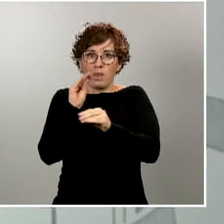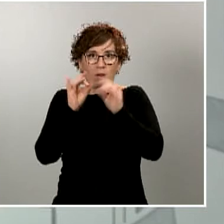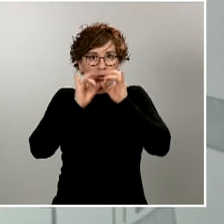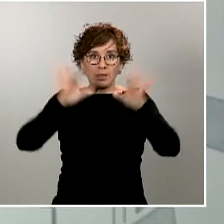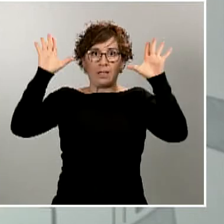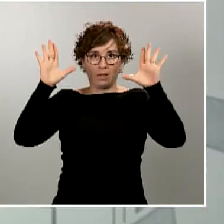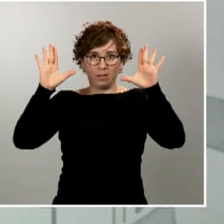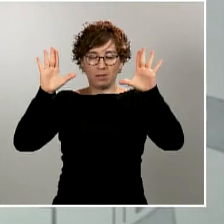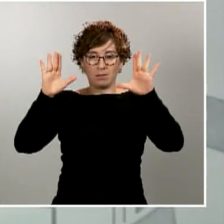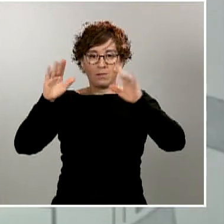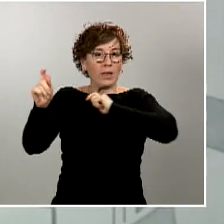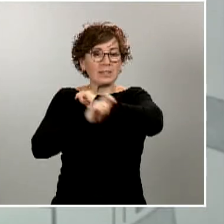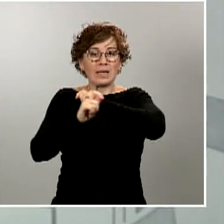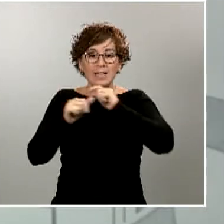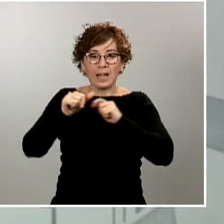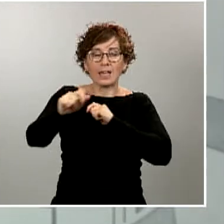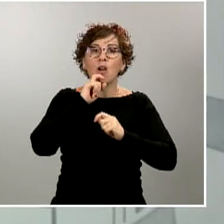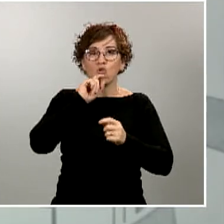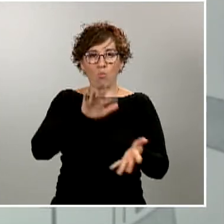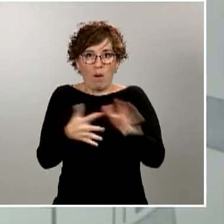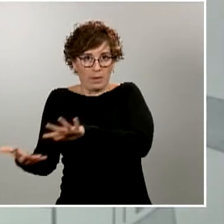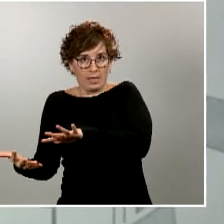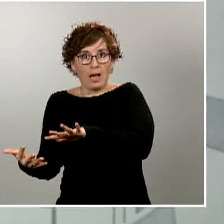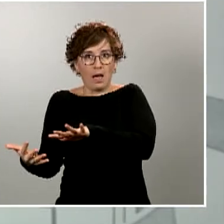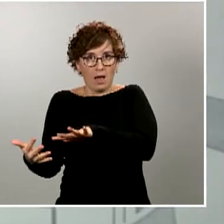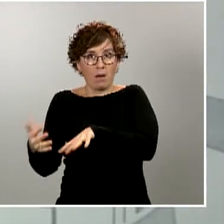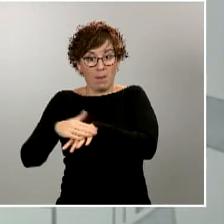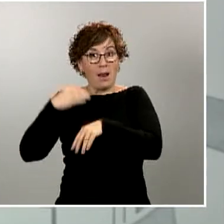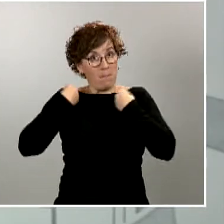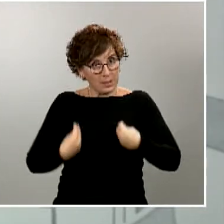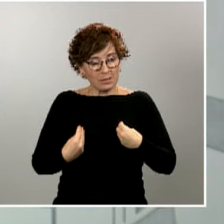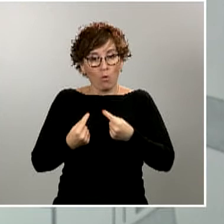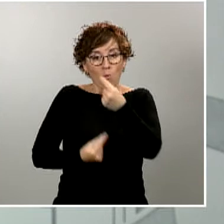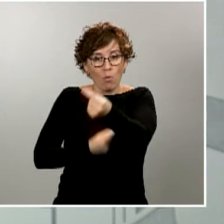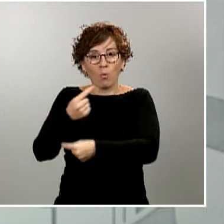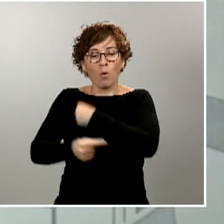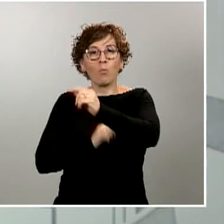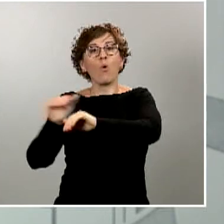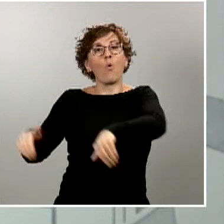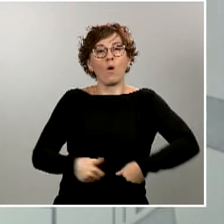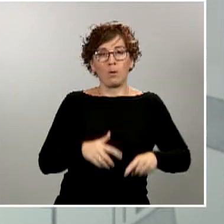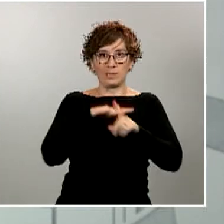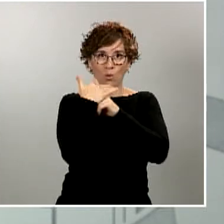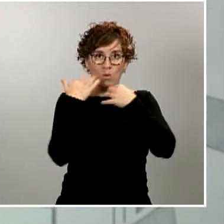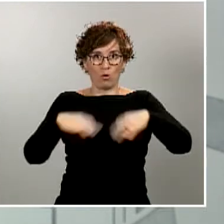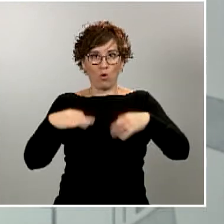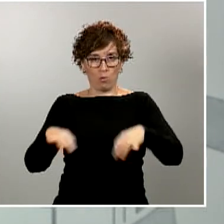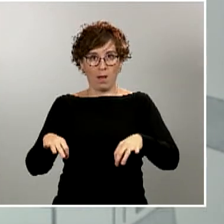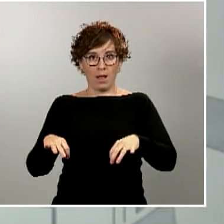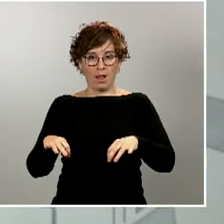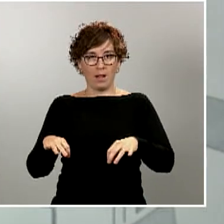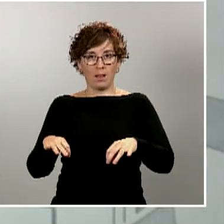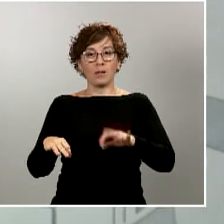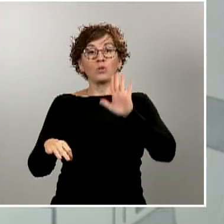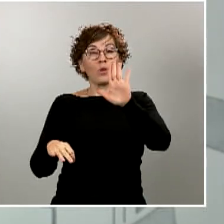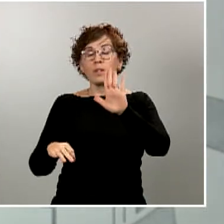de desescalado, de transición, para poder poco a poco ir recuperando la normalidad. Y, por tanto, vamos a actuar siempre, conforme ha dicho el presidente del